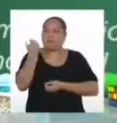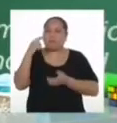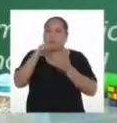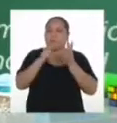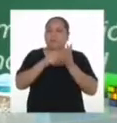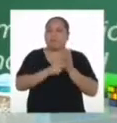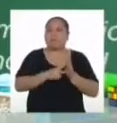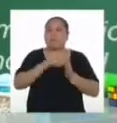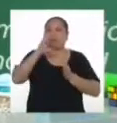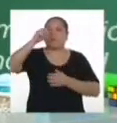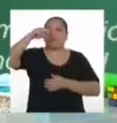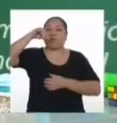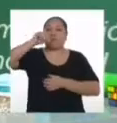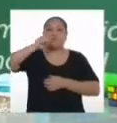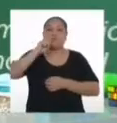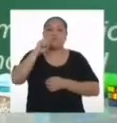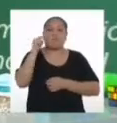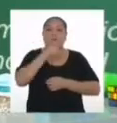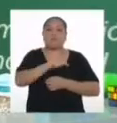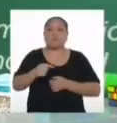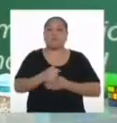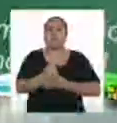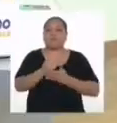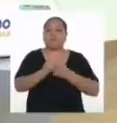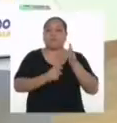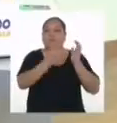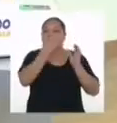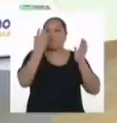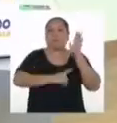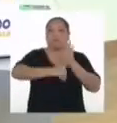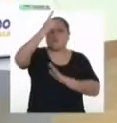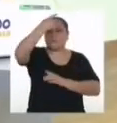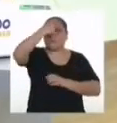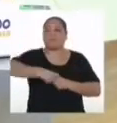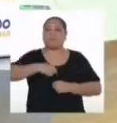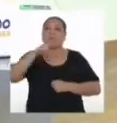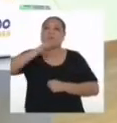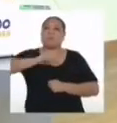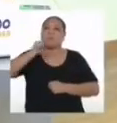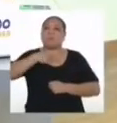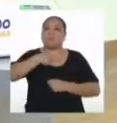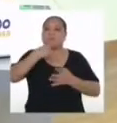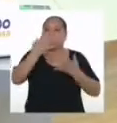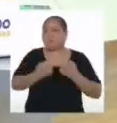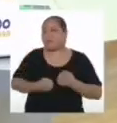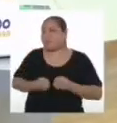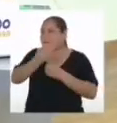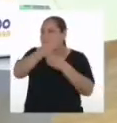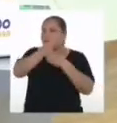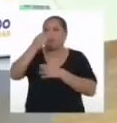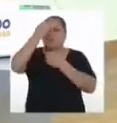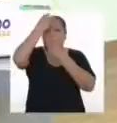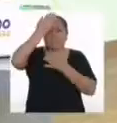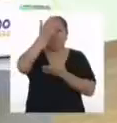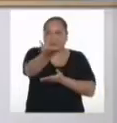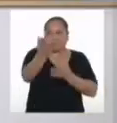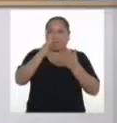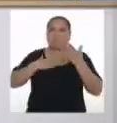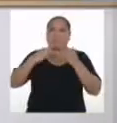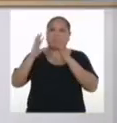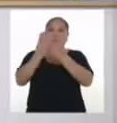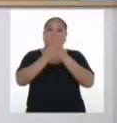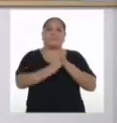cuencas y los factores relacionados a ellas para el desarrollo humano. Definitivamente quiero compartir esta información tan importante con mi